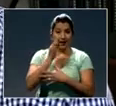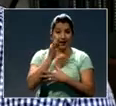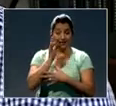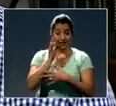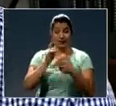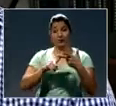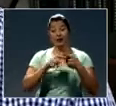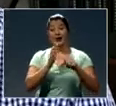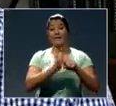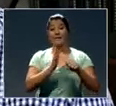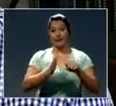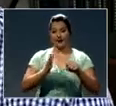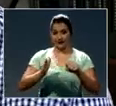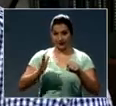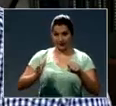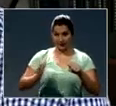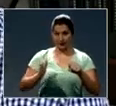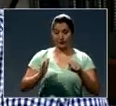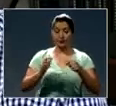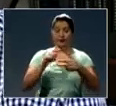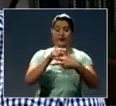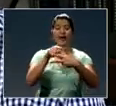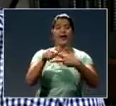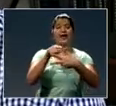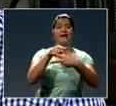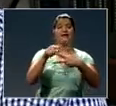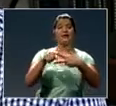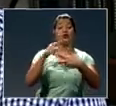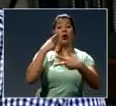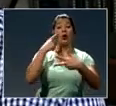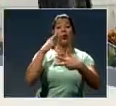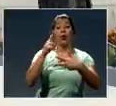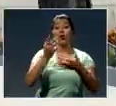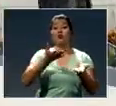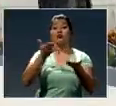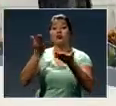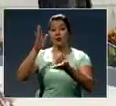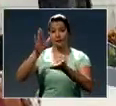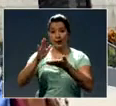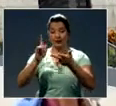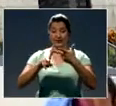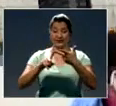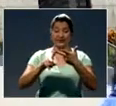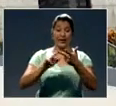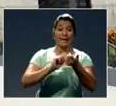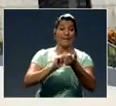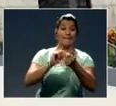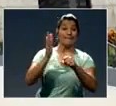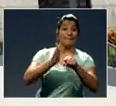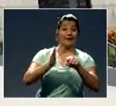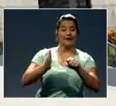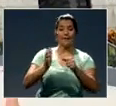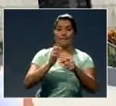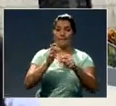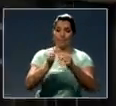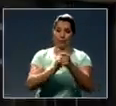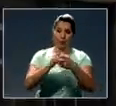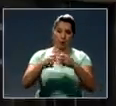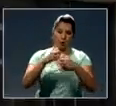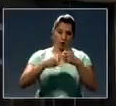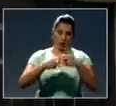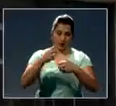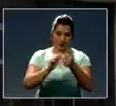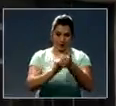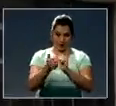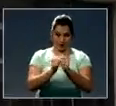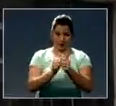la piña, que es más bien por un tema de competencia a nivel de los mercados internacionales. Por su parte, el Banco Central también explicó que la balanza de pagos